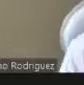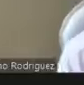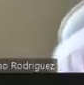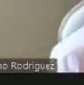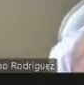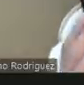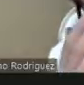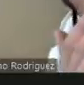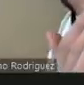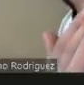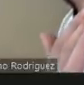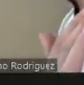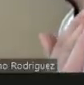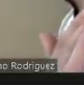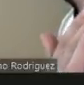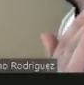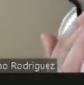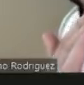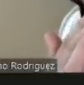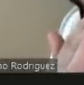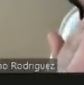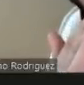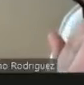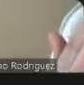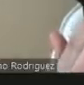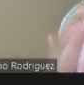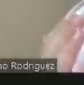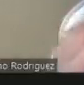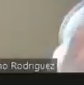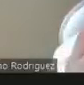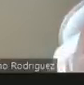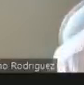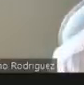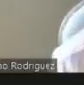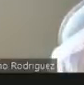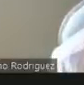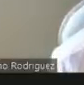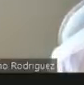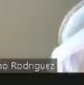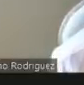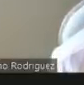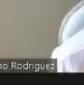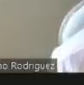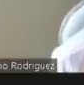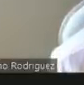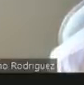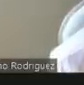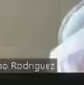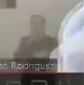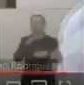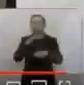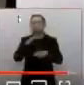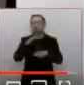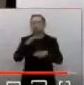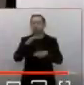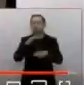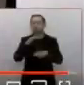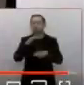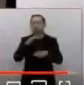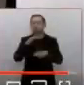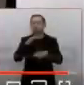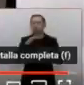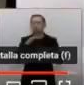del ine fíjate que bueno hablando méxico libre mientras todos estamos festejando el tema méxico libre el ine